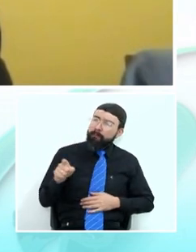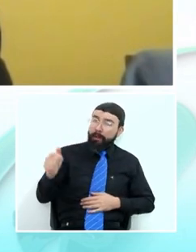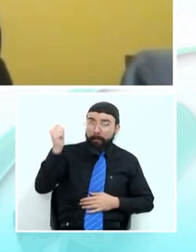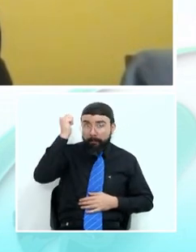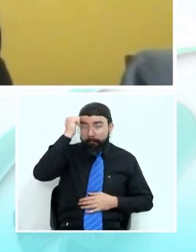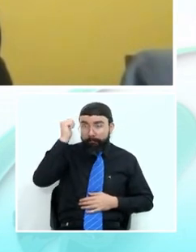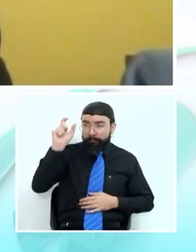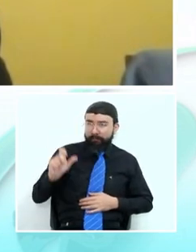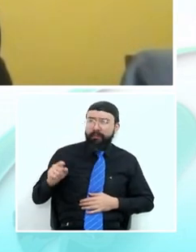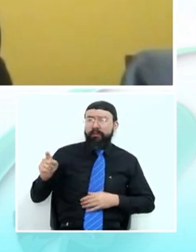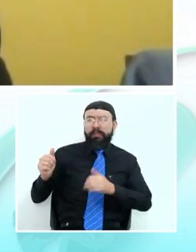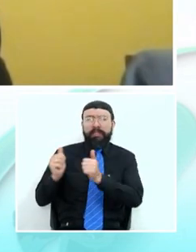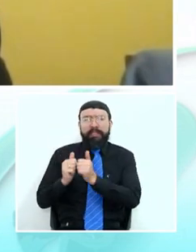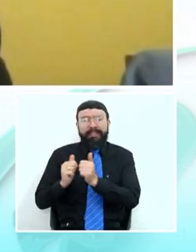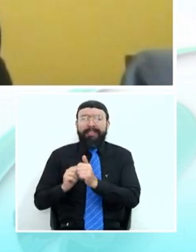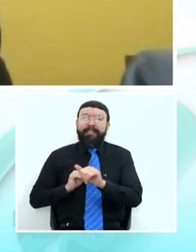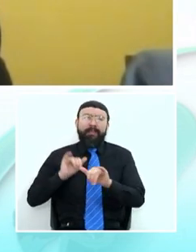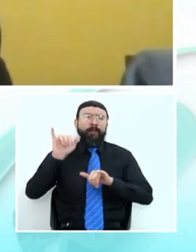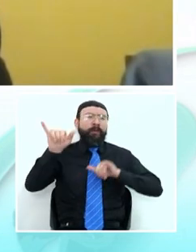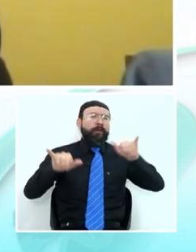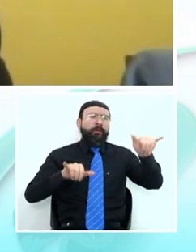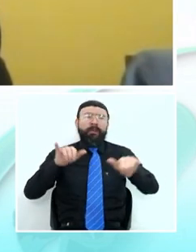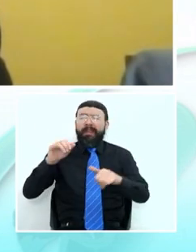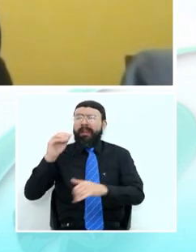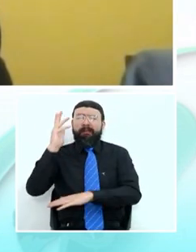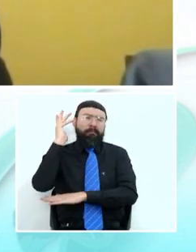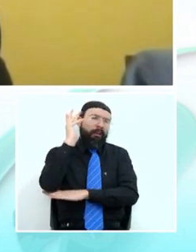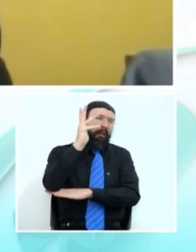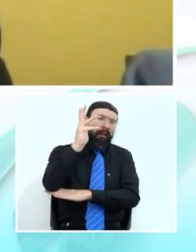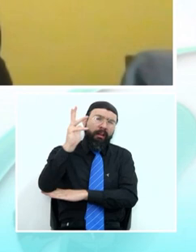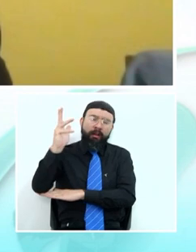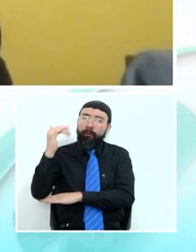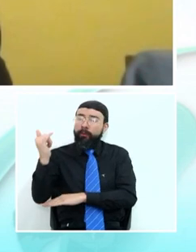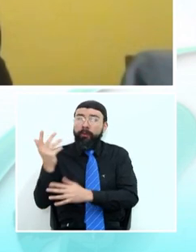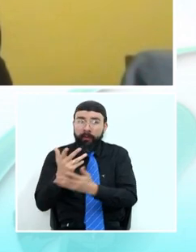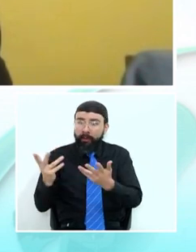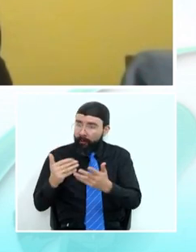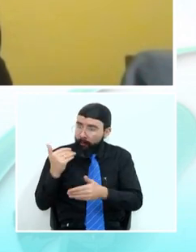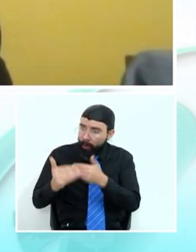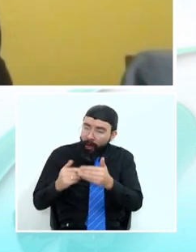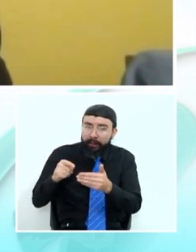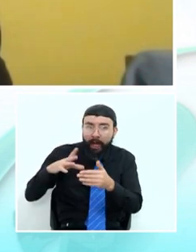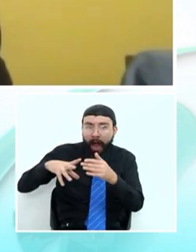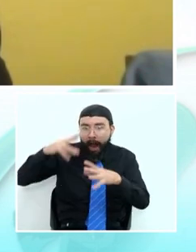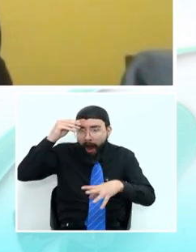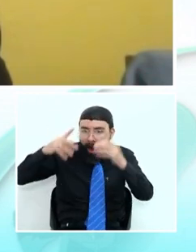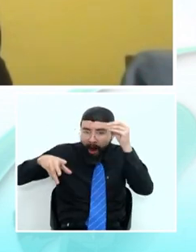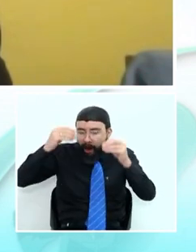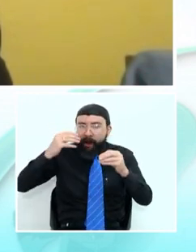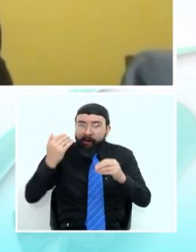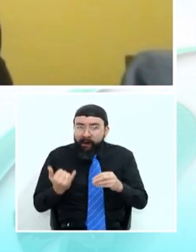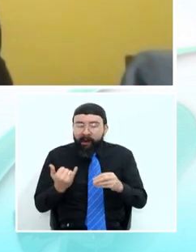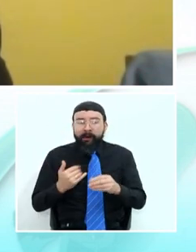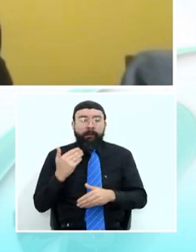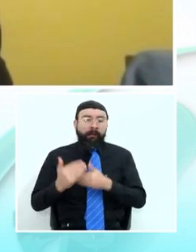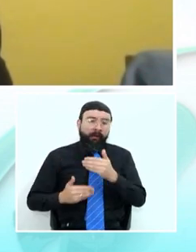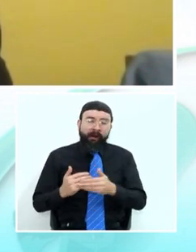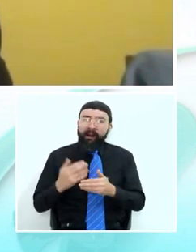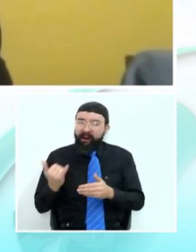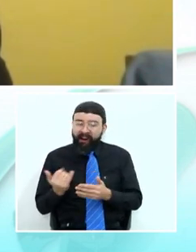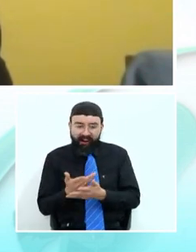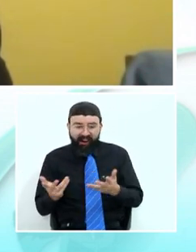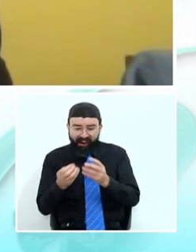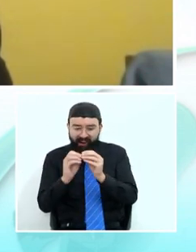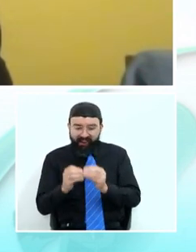he viajado mucho, hemos dado conferencias y demás, y en todos esos procesos de aprendizaje es donde fuimos desarrollando nuestros productos. El